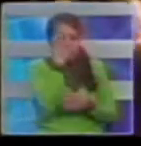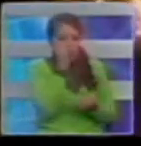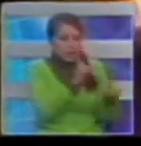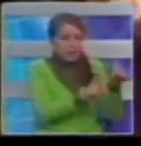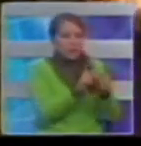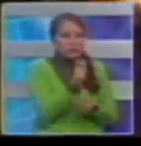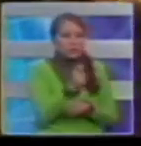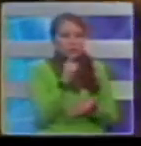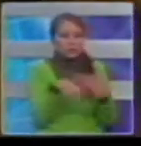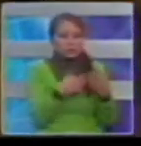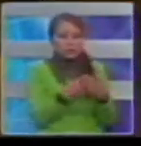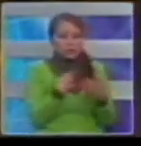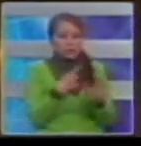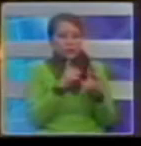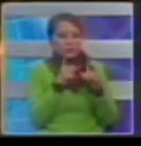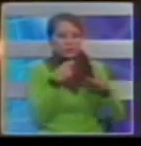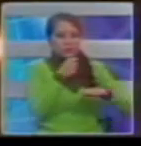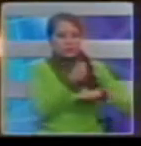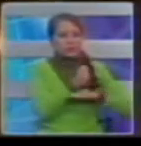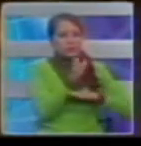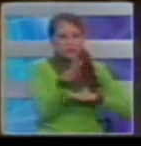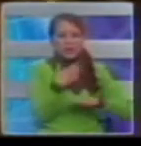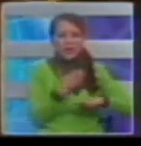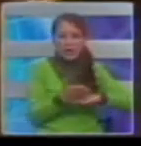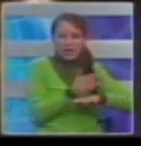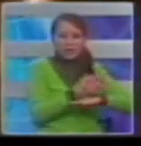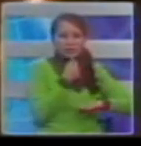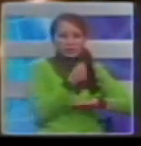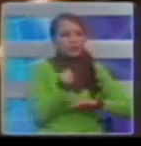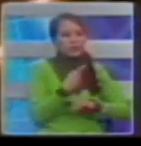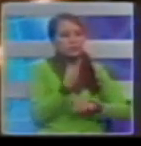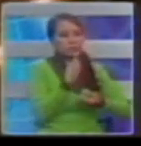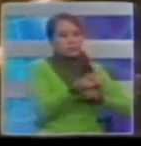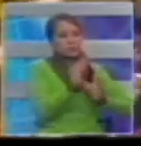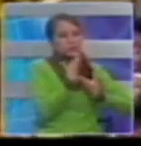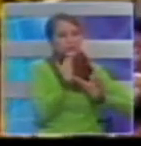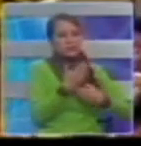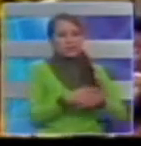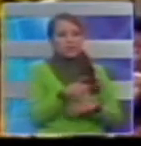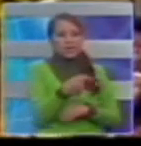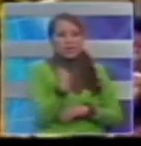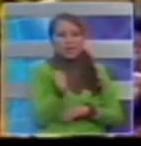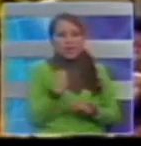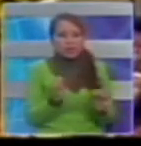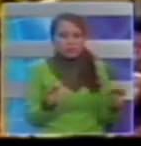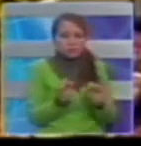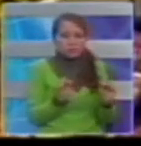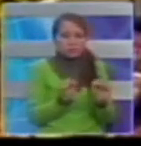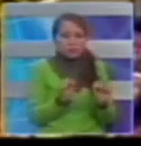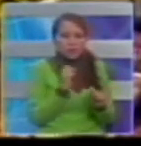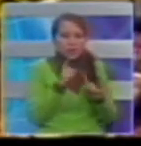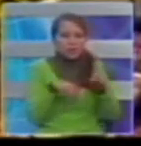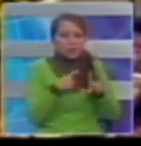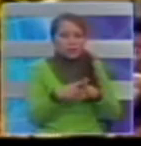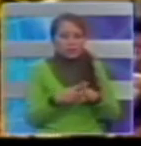algún momento que yo los entrevisté, de ustedes mismos me comentaban que tenían miedo a la hora